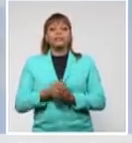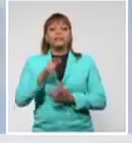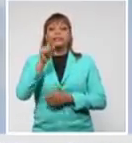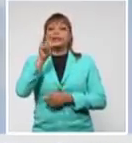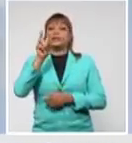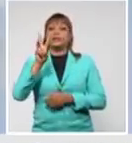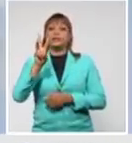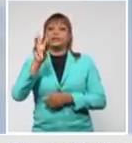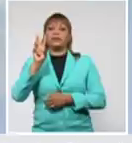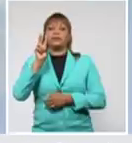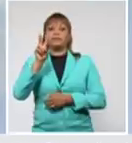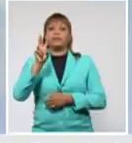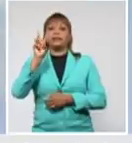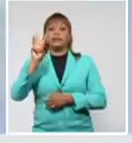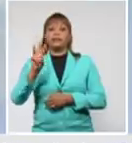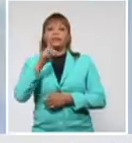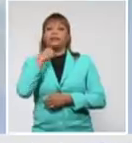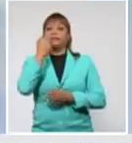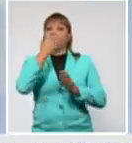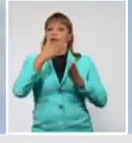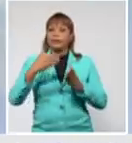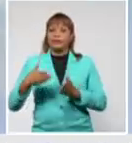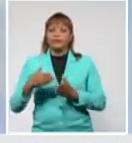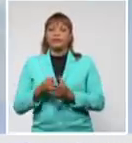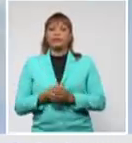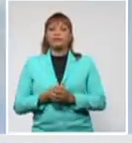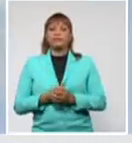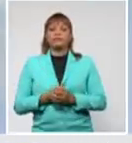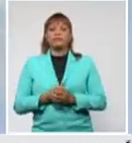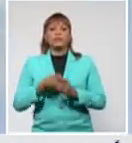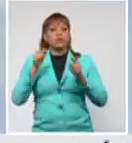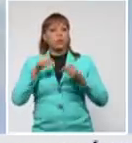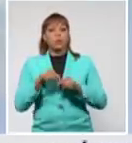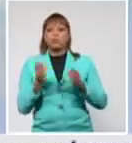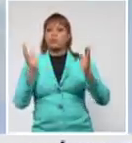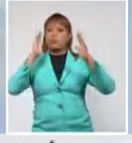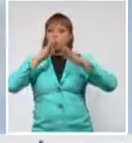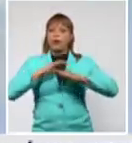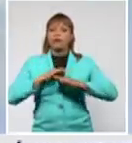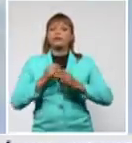123 fallecidos, ninguno en el día, y